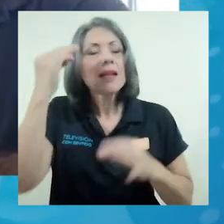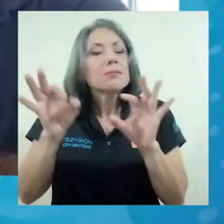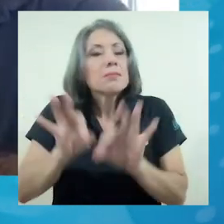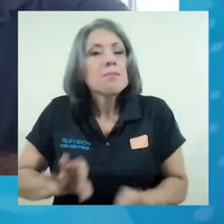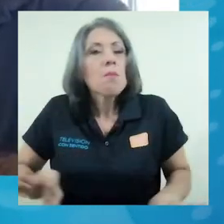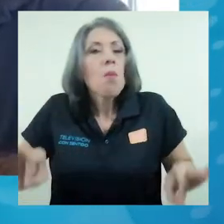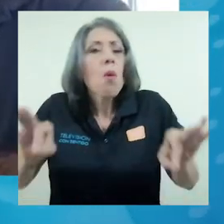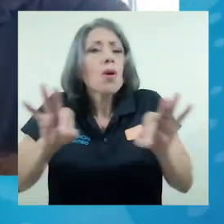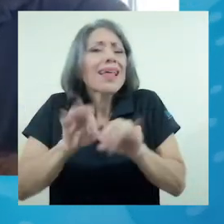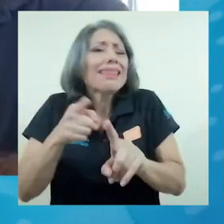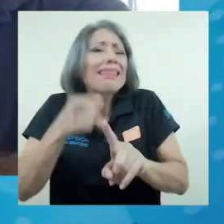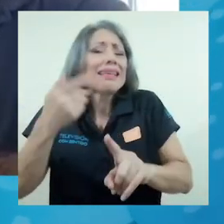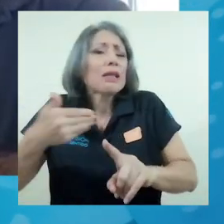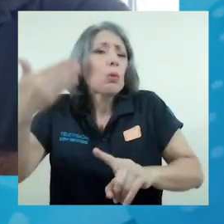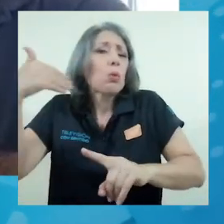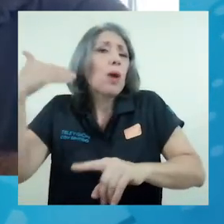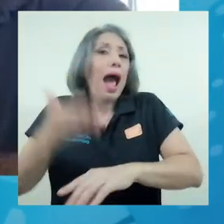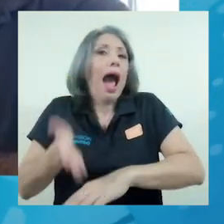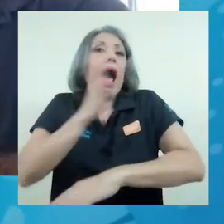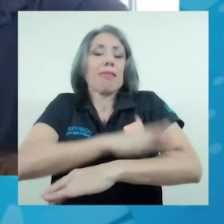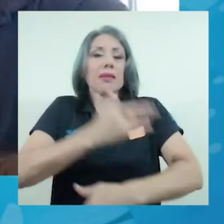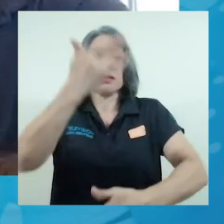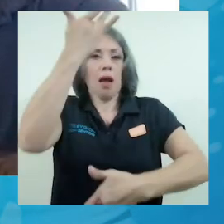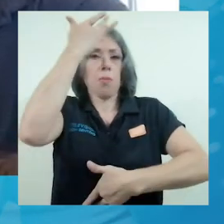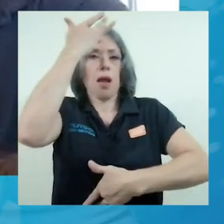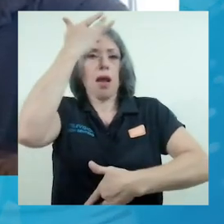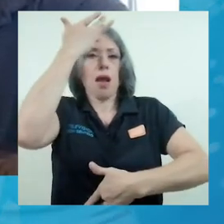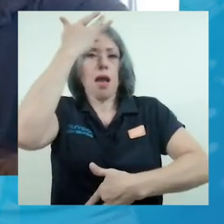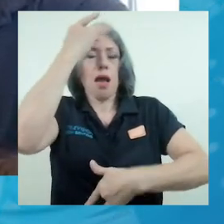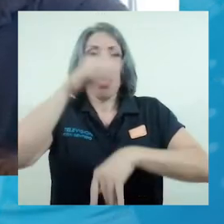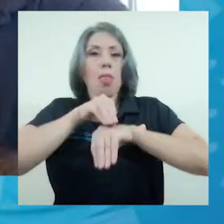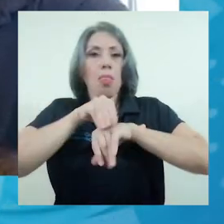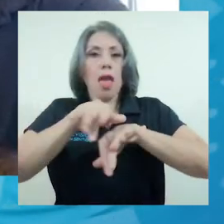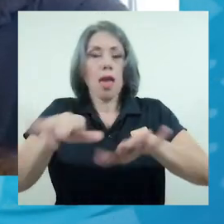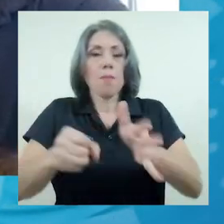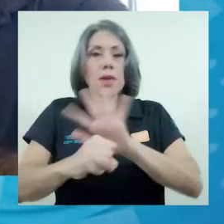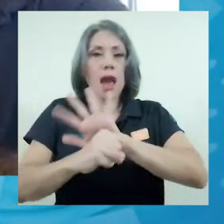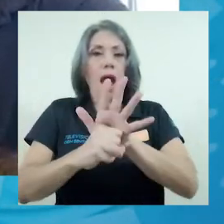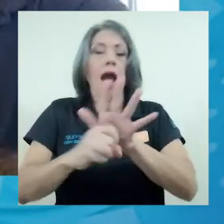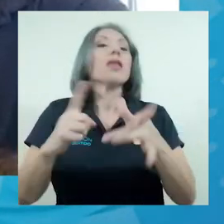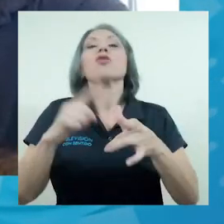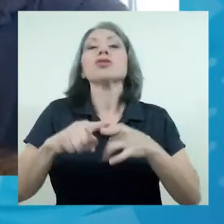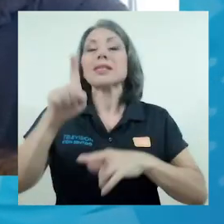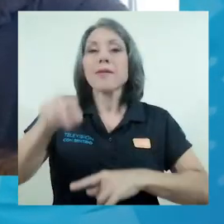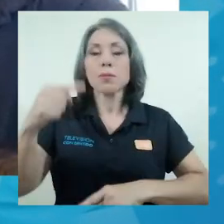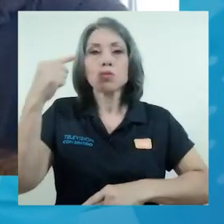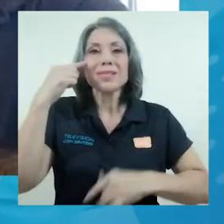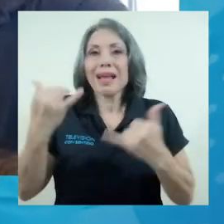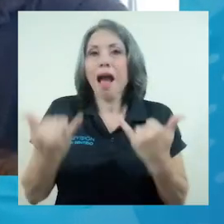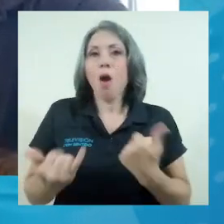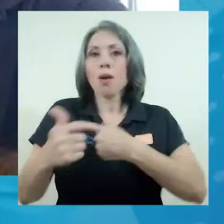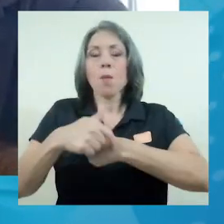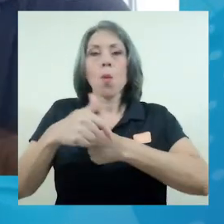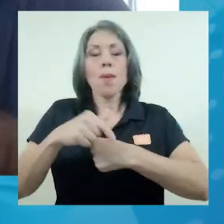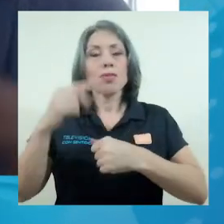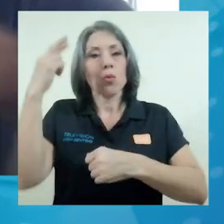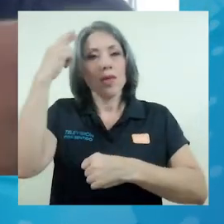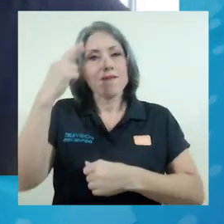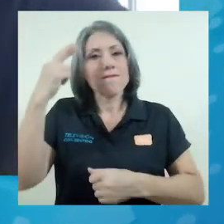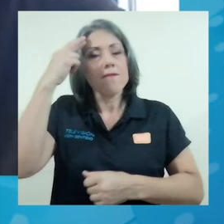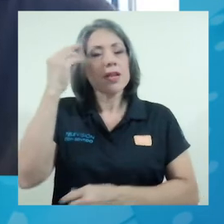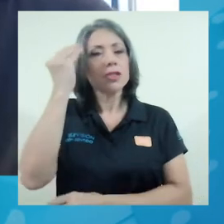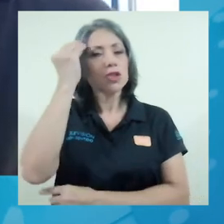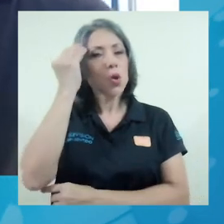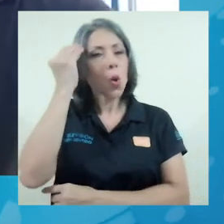este es un momento que podríamos tomarlo como de reflexión no solo a nivel país verdad de las necesidades que tenemos